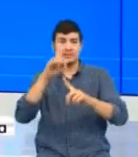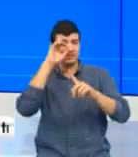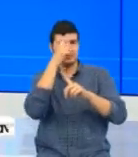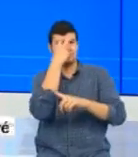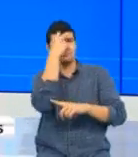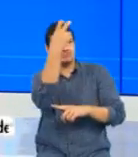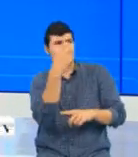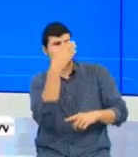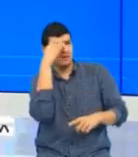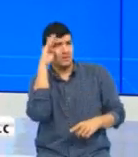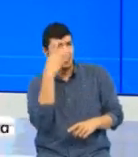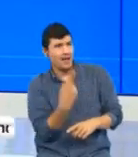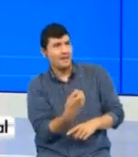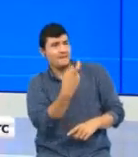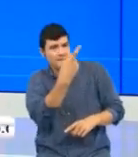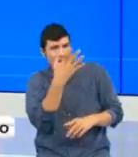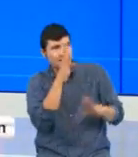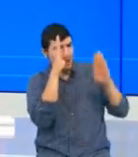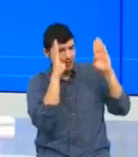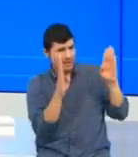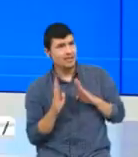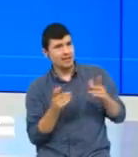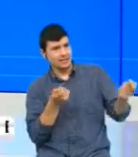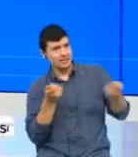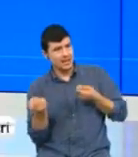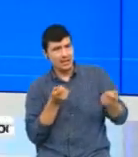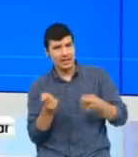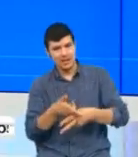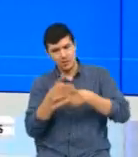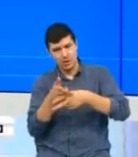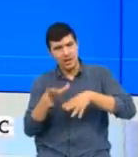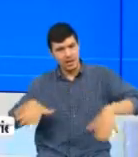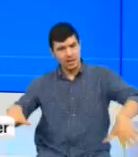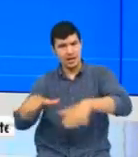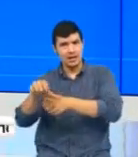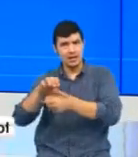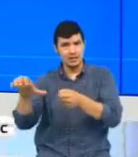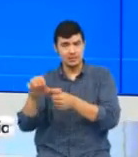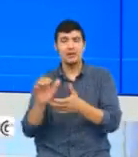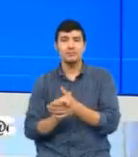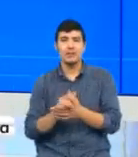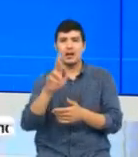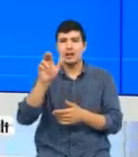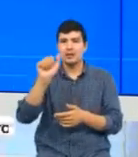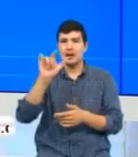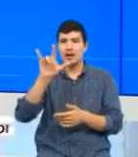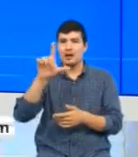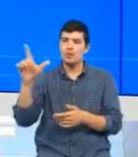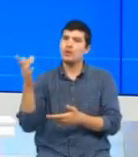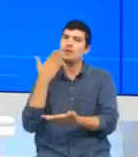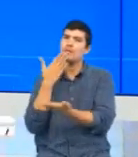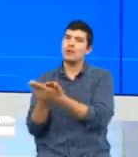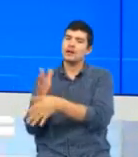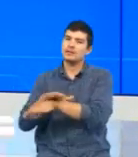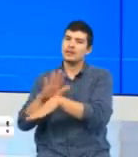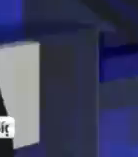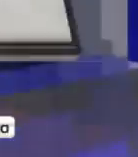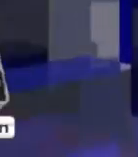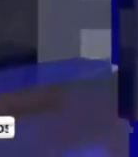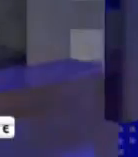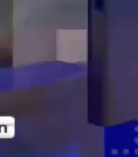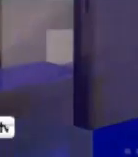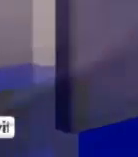con las autoridades por la falta de estrategias de seguridad. Raúl Garzón tiene toda la información. Muy buenas tardes. Raúl, ¿qué han dicho las autoridades?